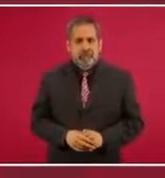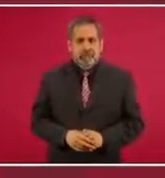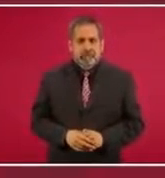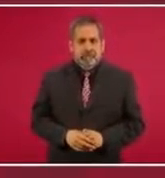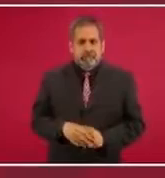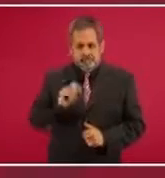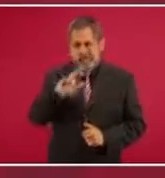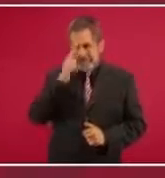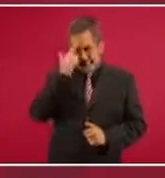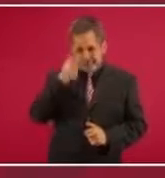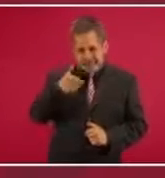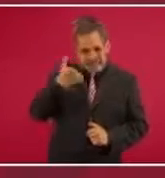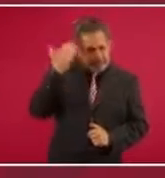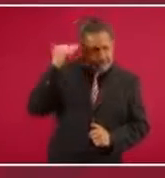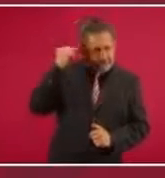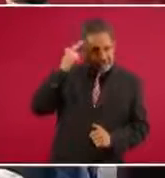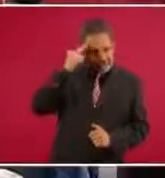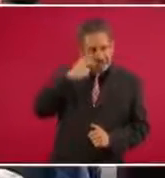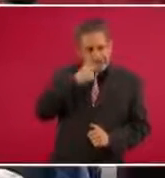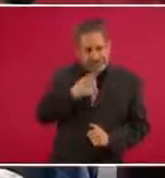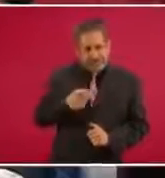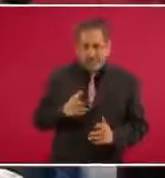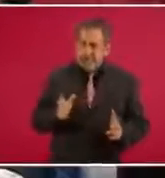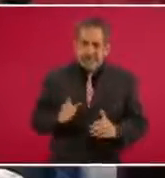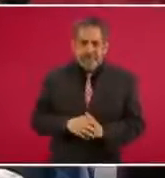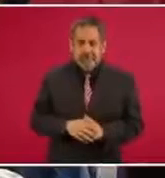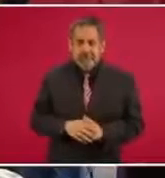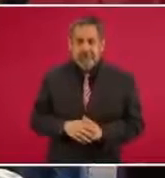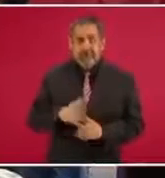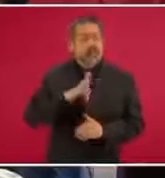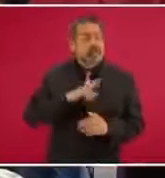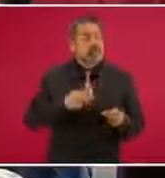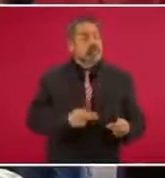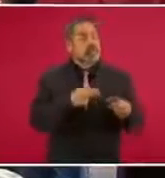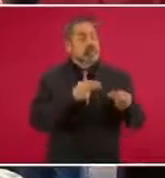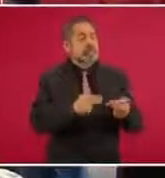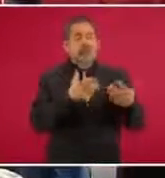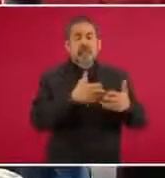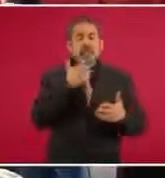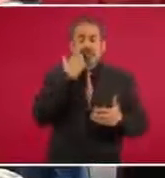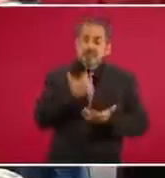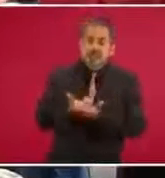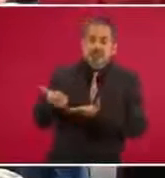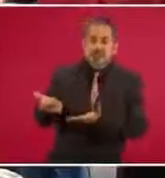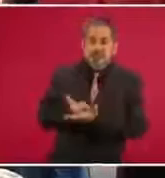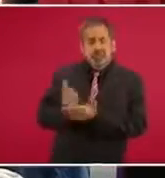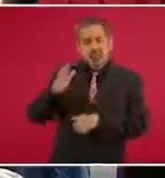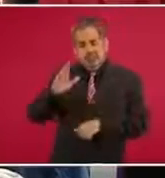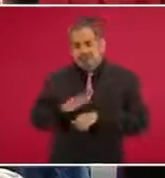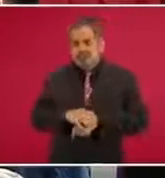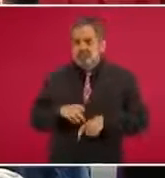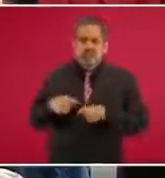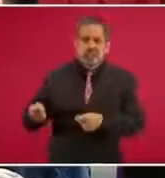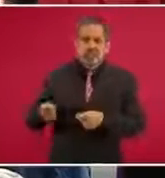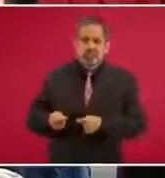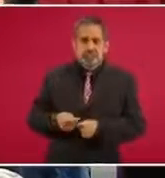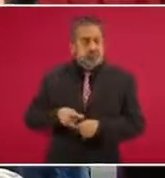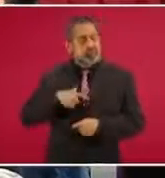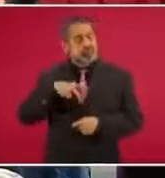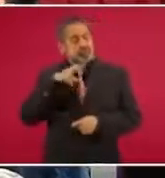si se acuerdan de eso pues no habían empresarios que querían aumentar el salario y se los